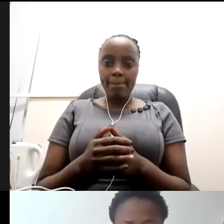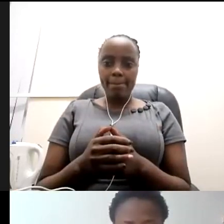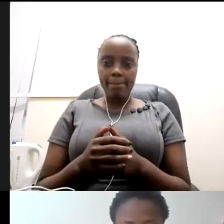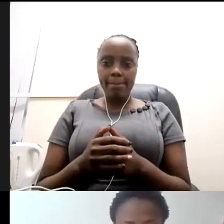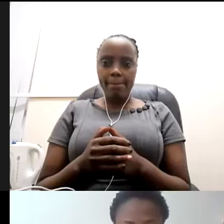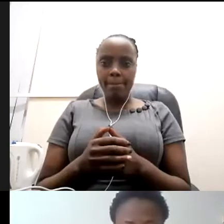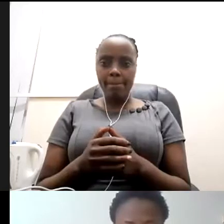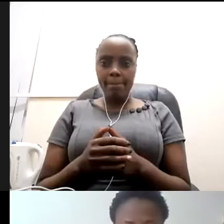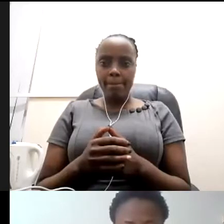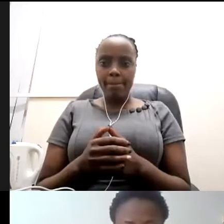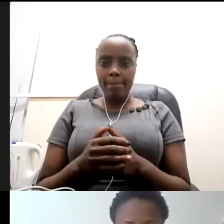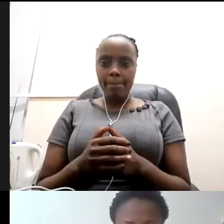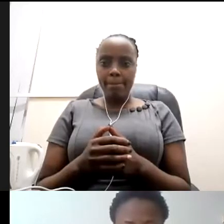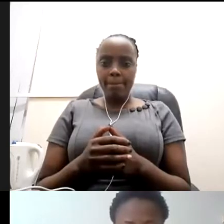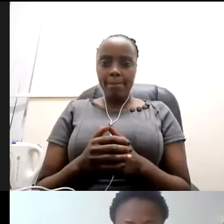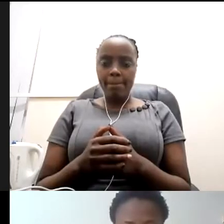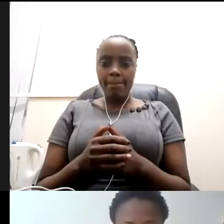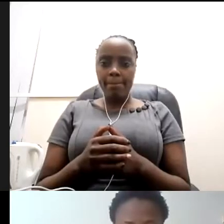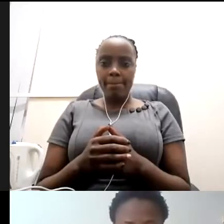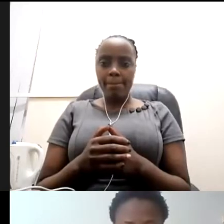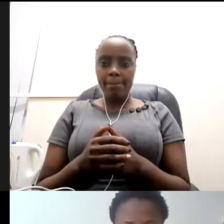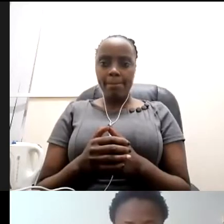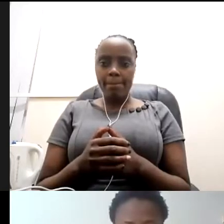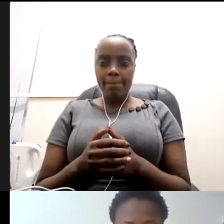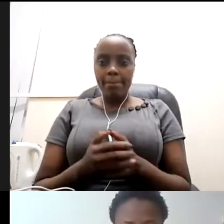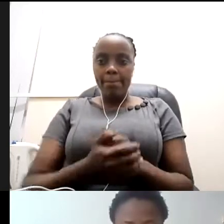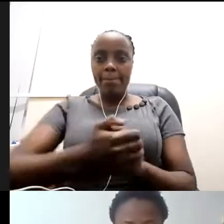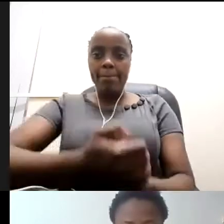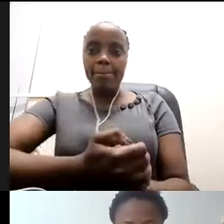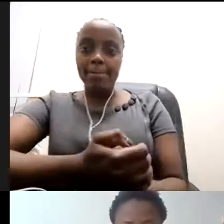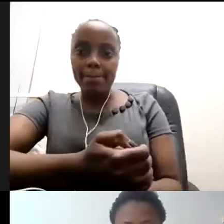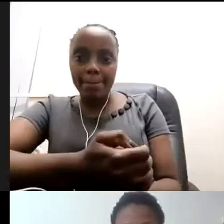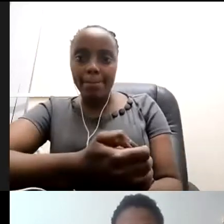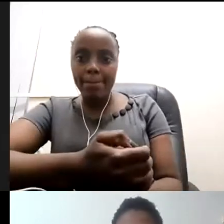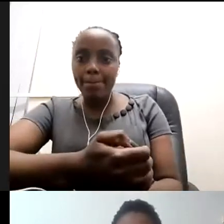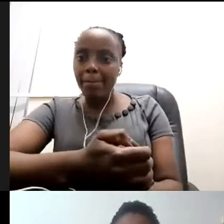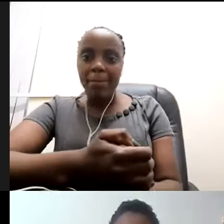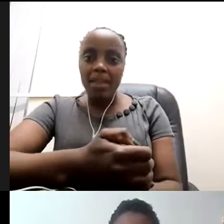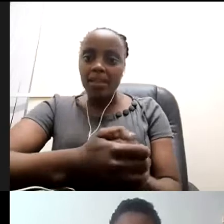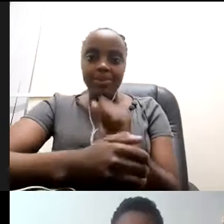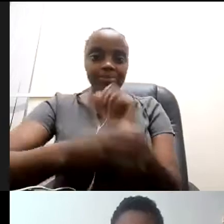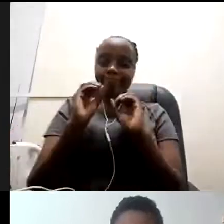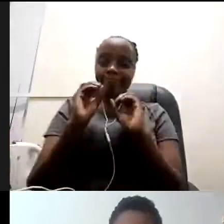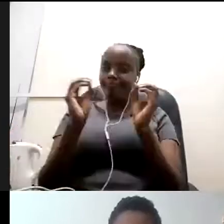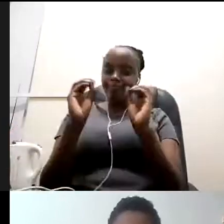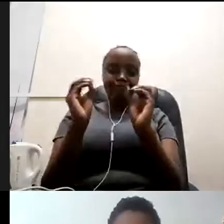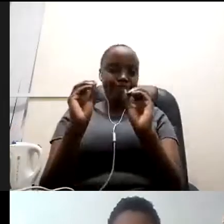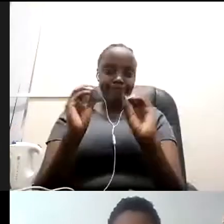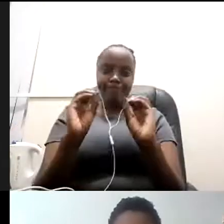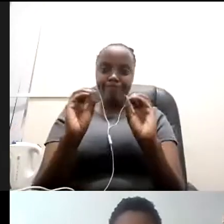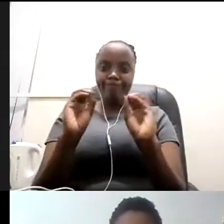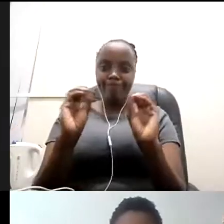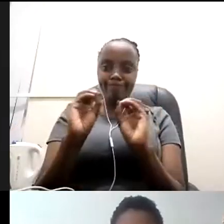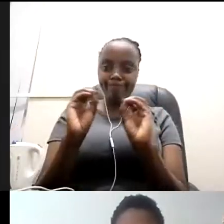traduce o no? No, apparently we still have